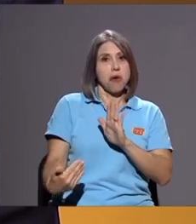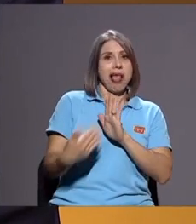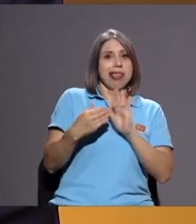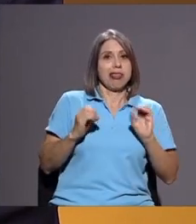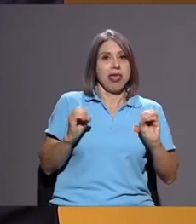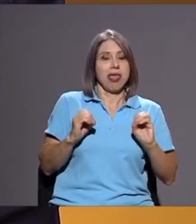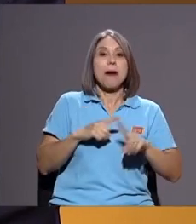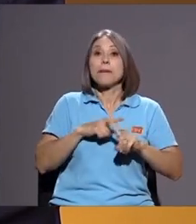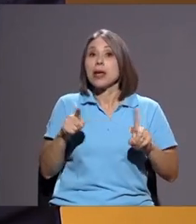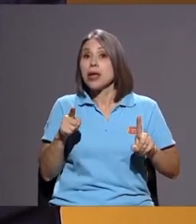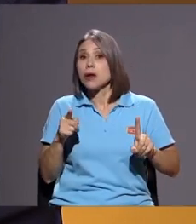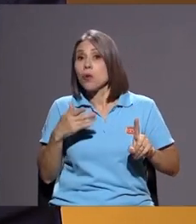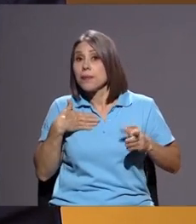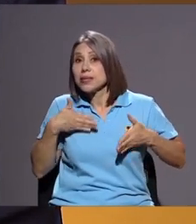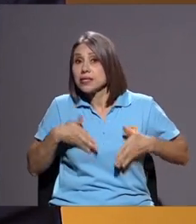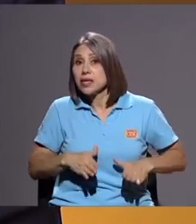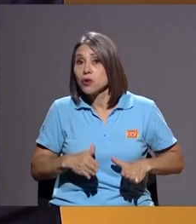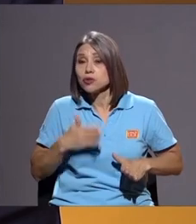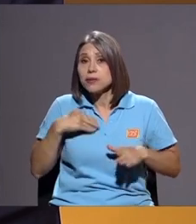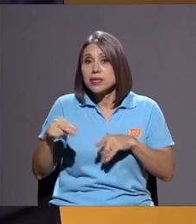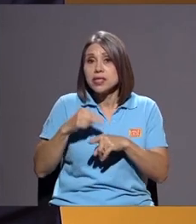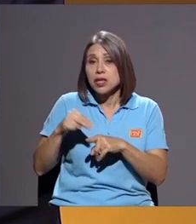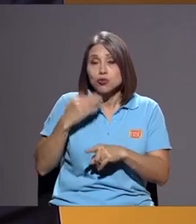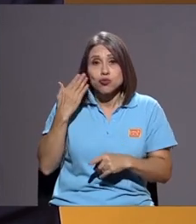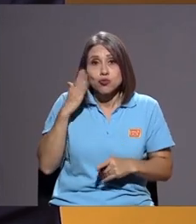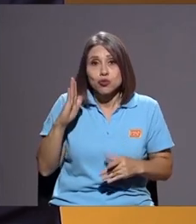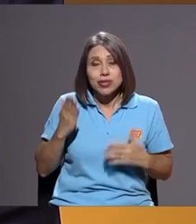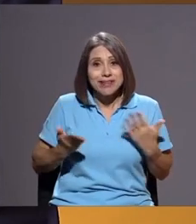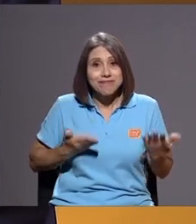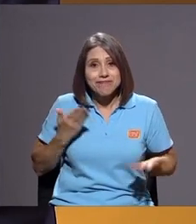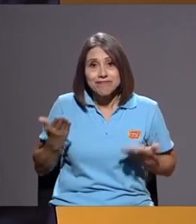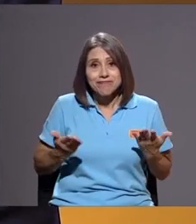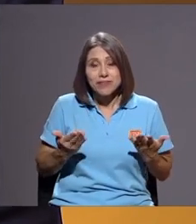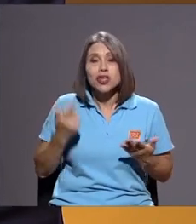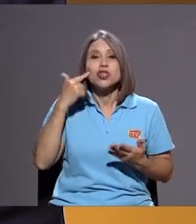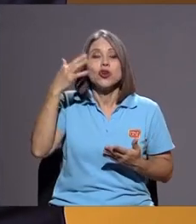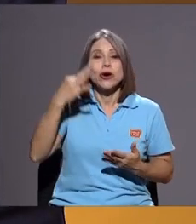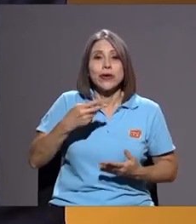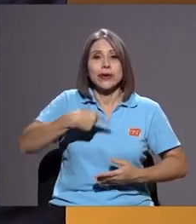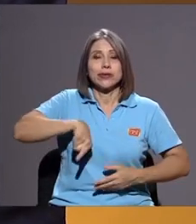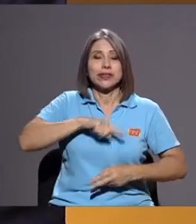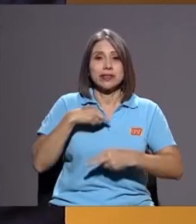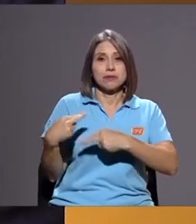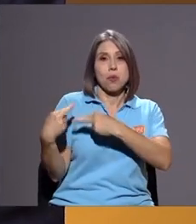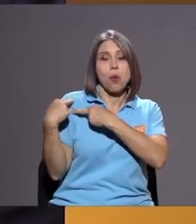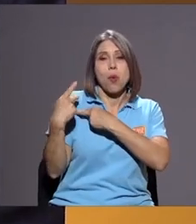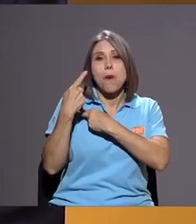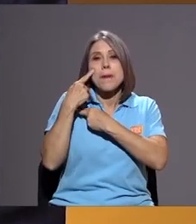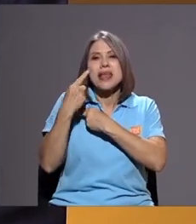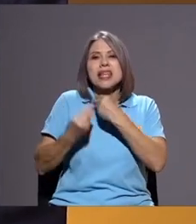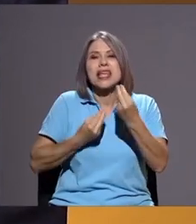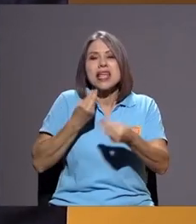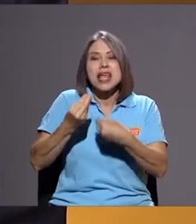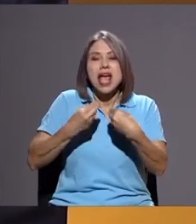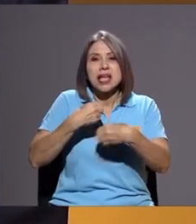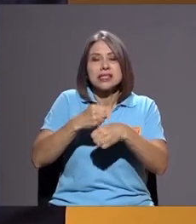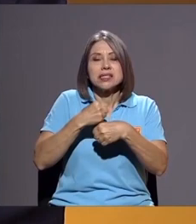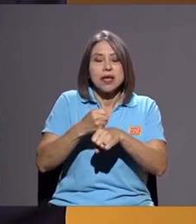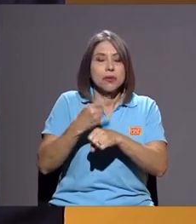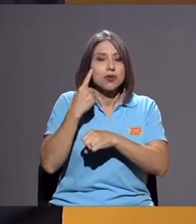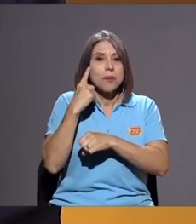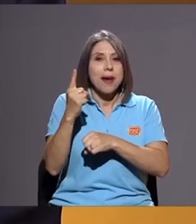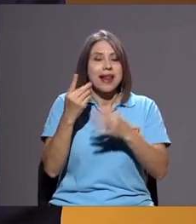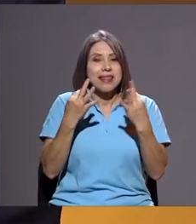hijos mis nietos y yo creo que es responsabilidad nuestra del juego cómo hacemos para